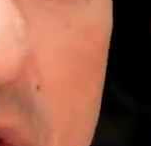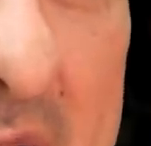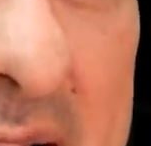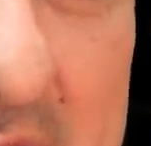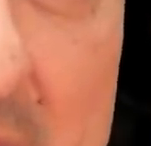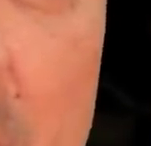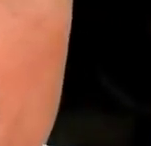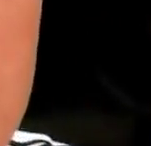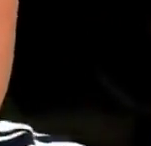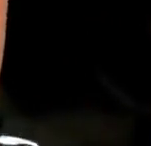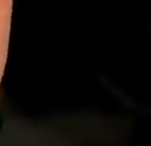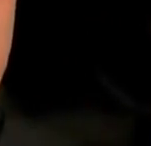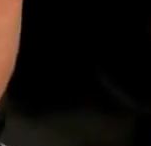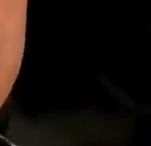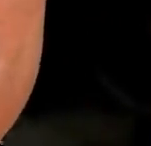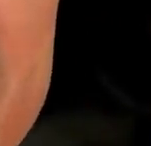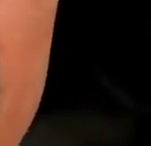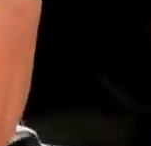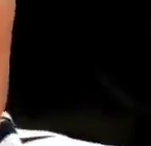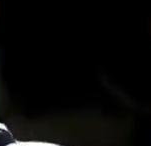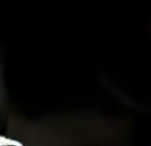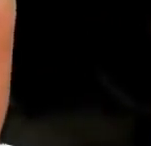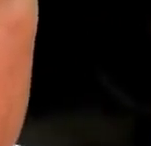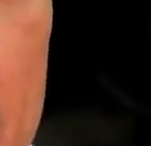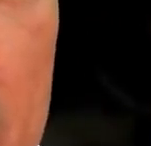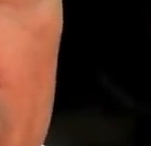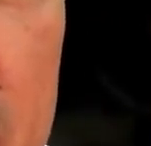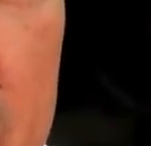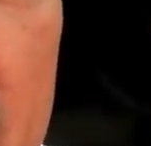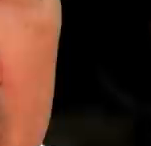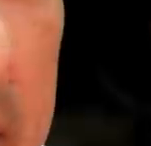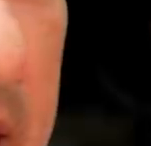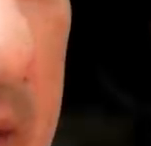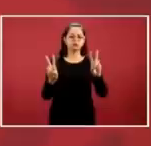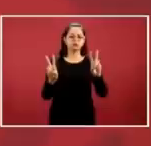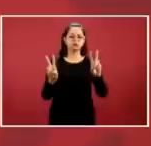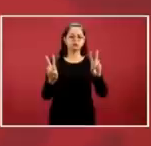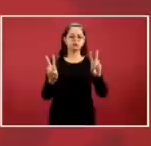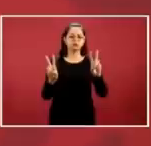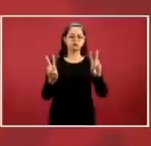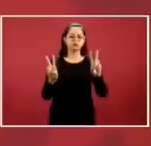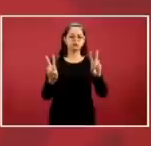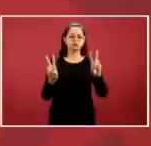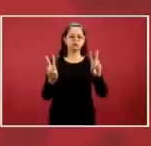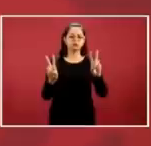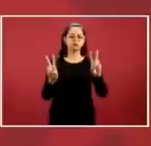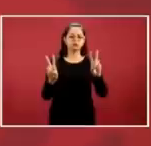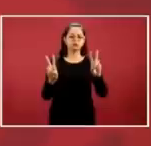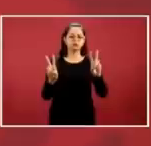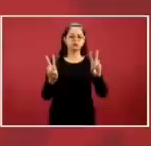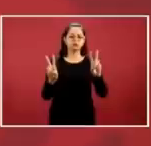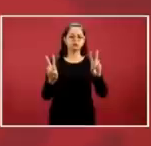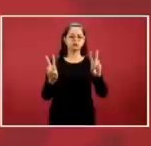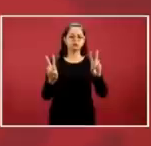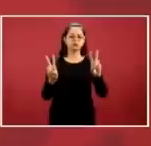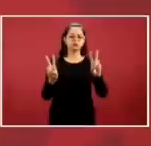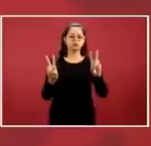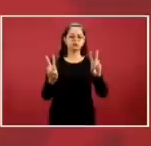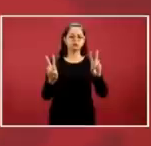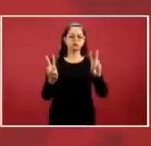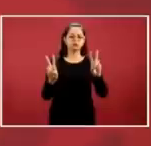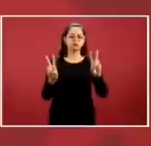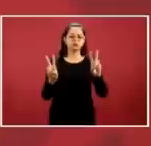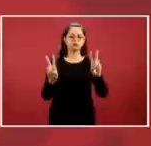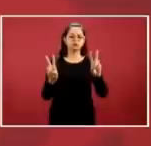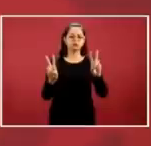vídeo el día de hoy el presidente lópez obrador ahí lo tenemos y evidentemente son mensajes un mensaje de